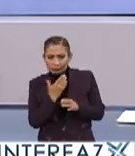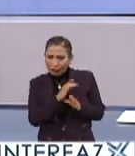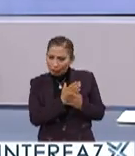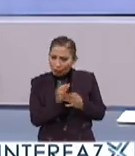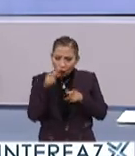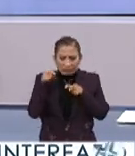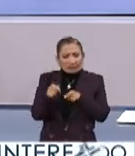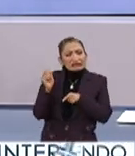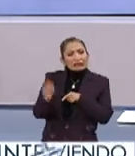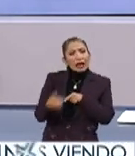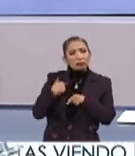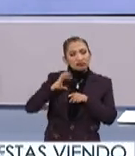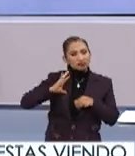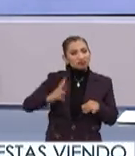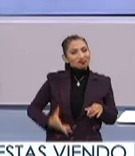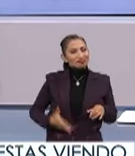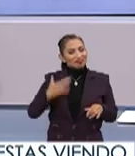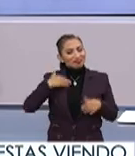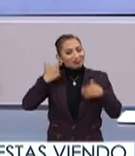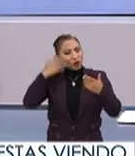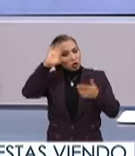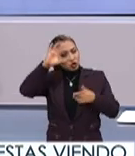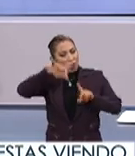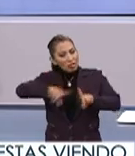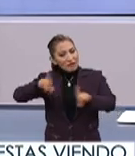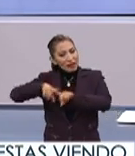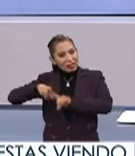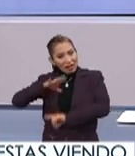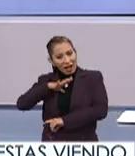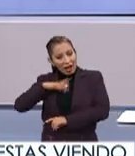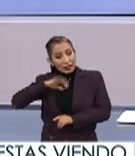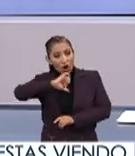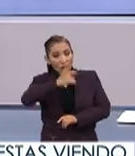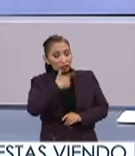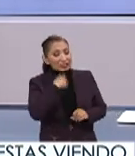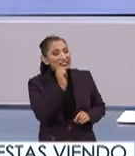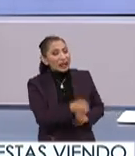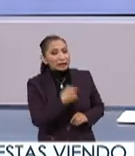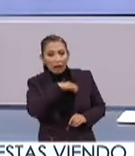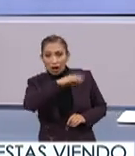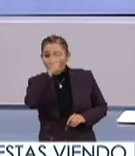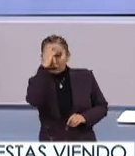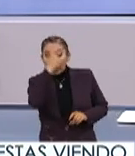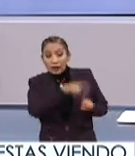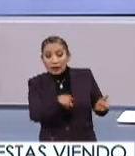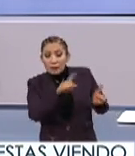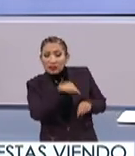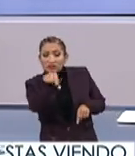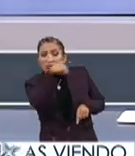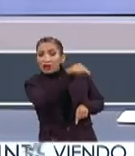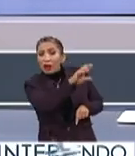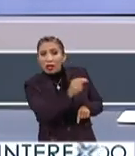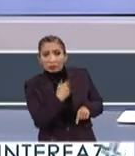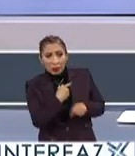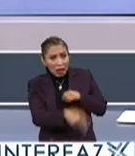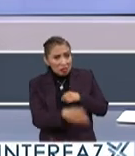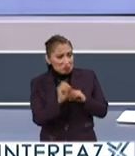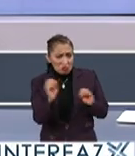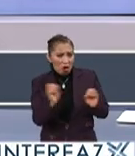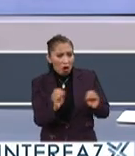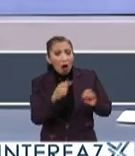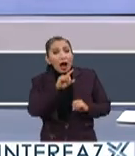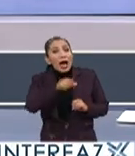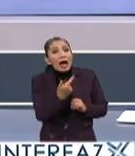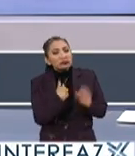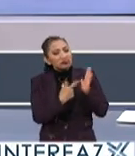lado, significa que nos enorgullece ser culturalmente diversos y por otro implica reconocer que la diversidad no es una amenaza, sino